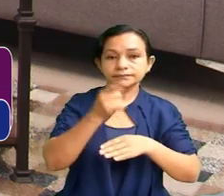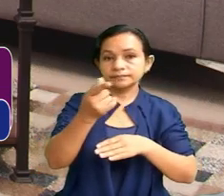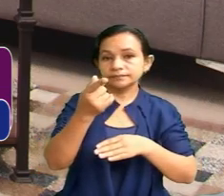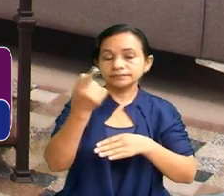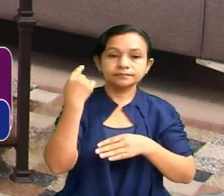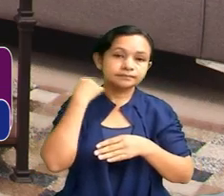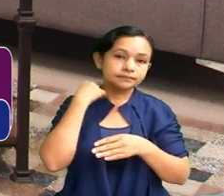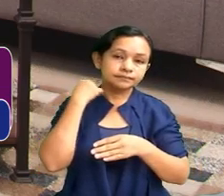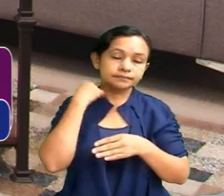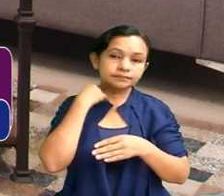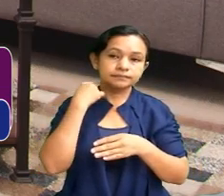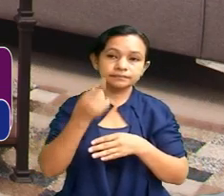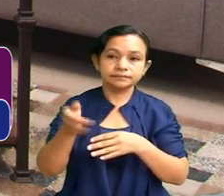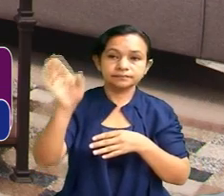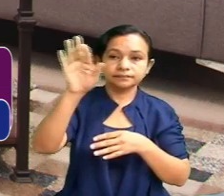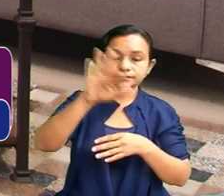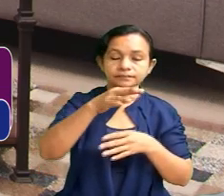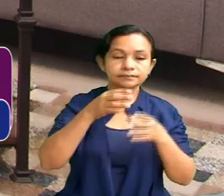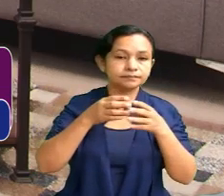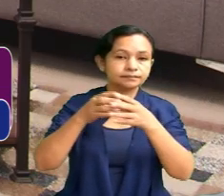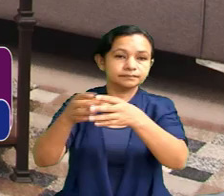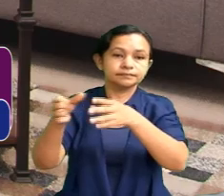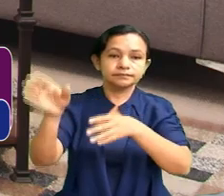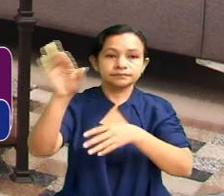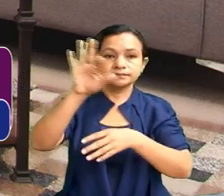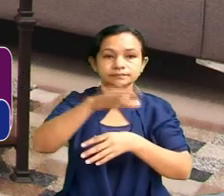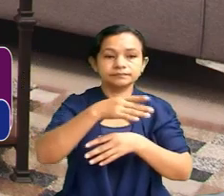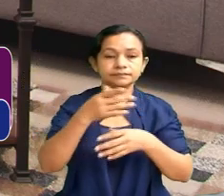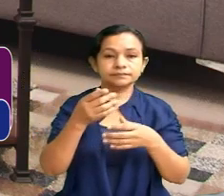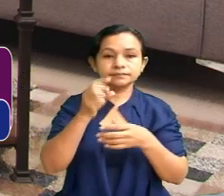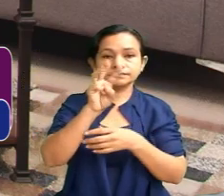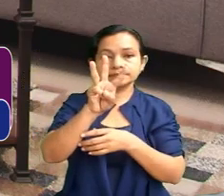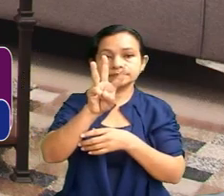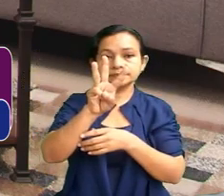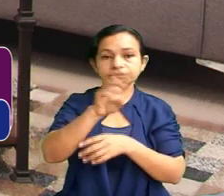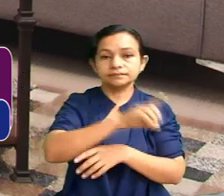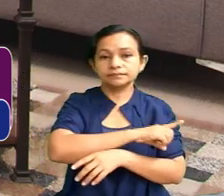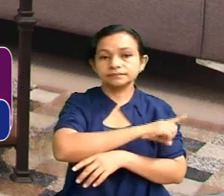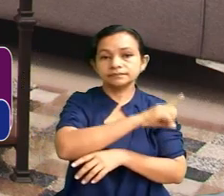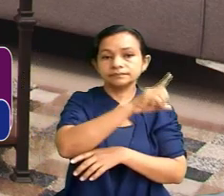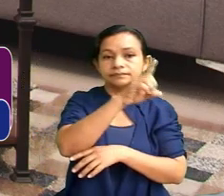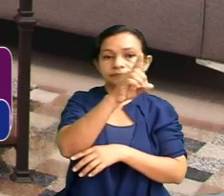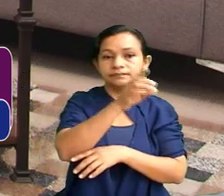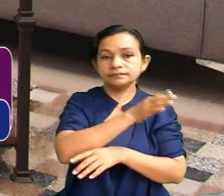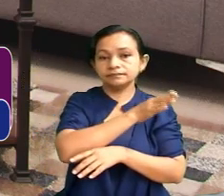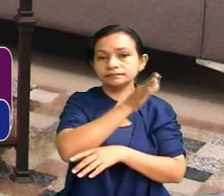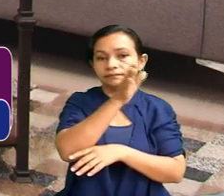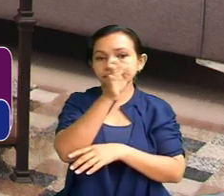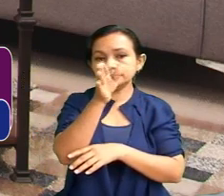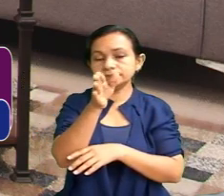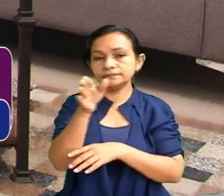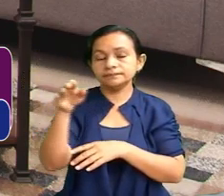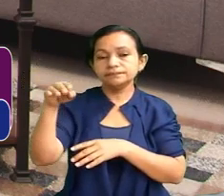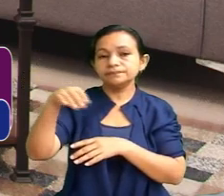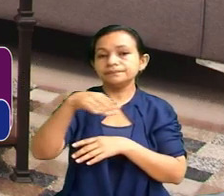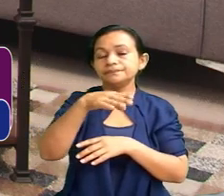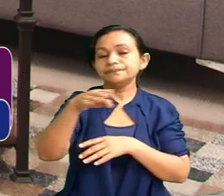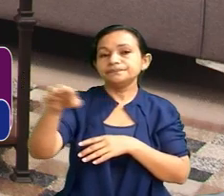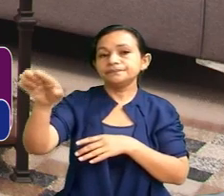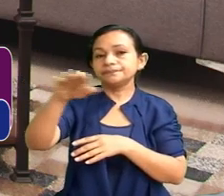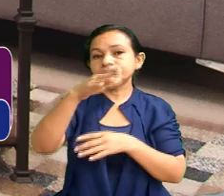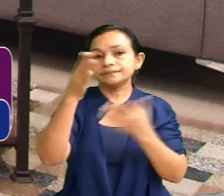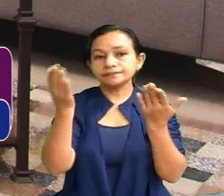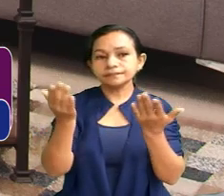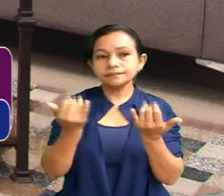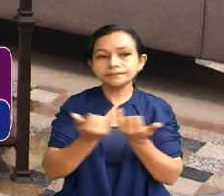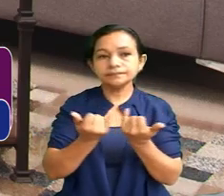salir siempre a un balneario siempre vas a ir de familias que se van tres días directos en una especie